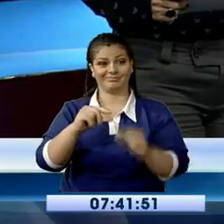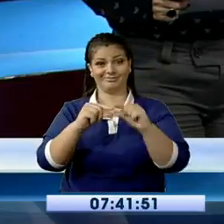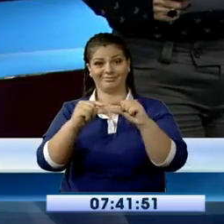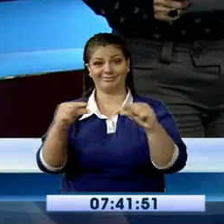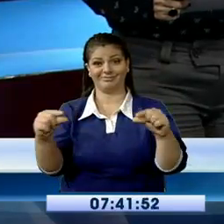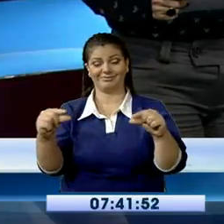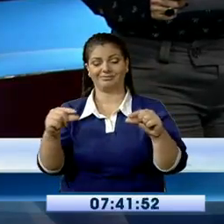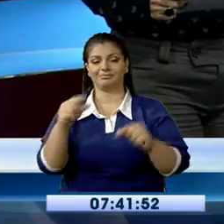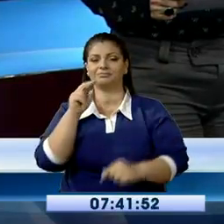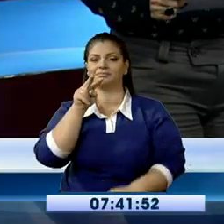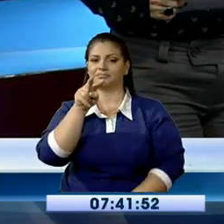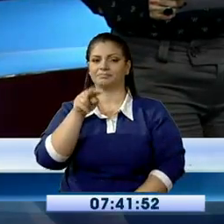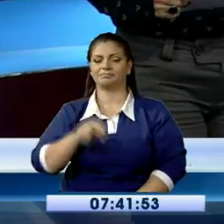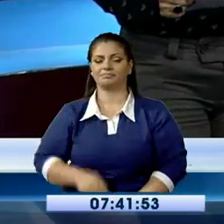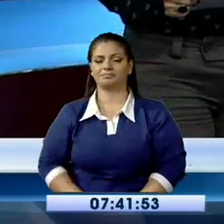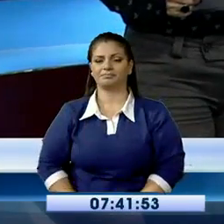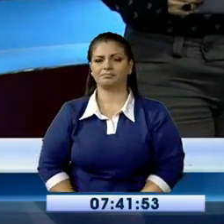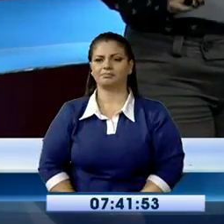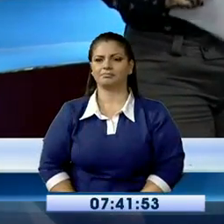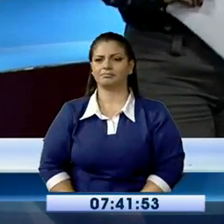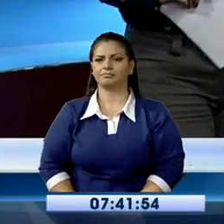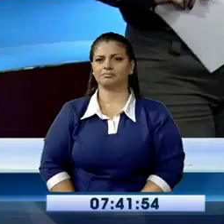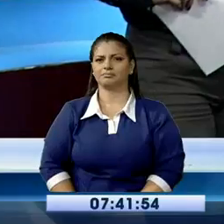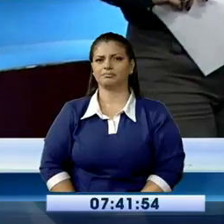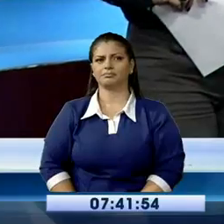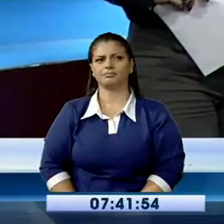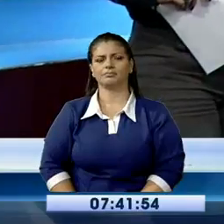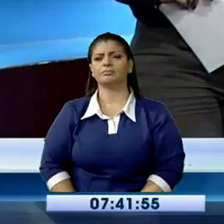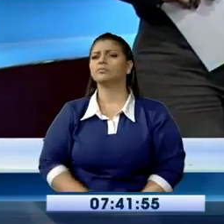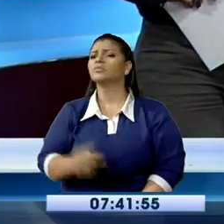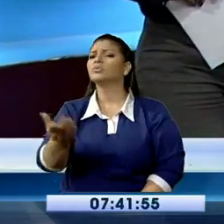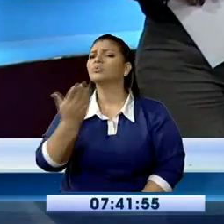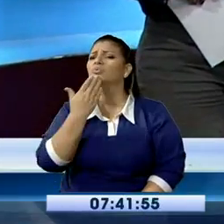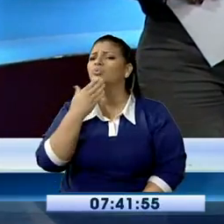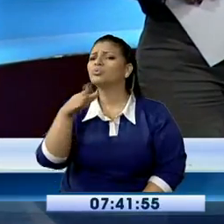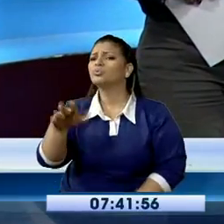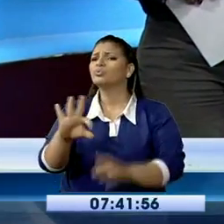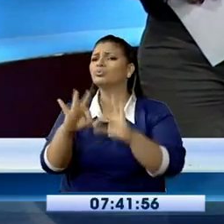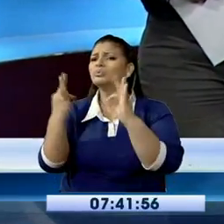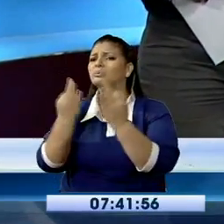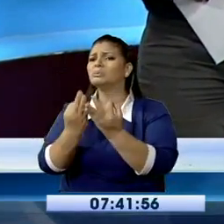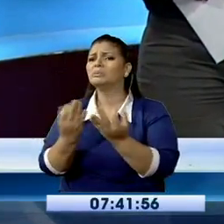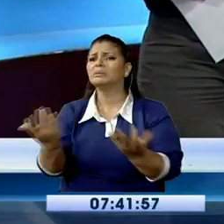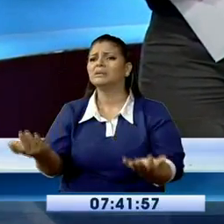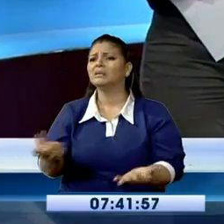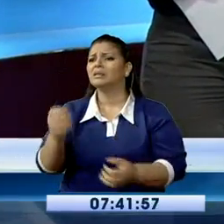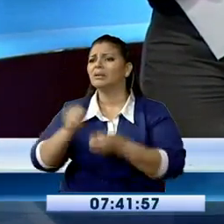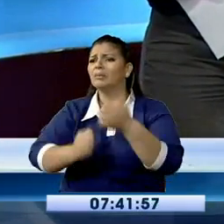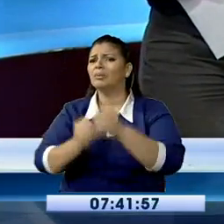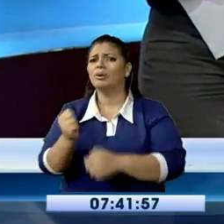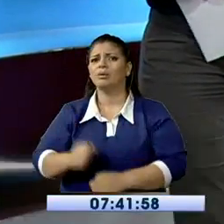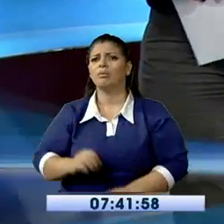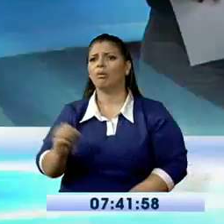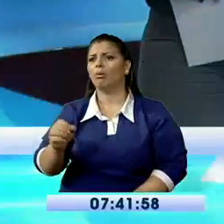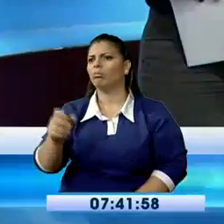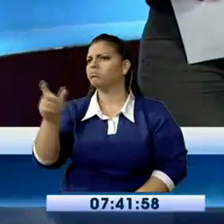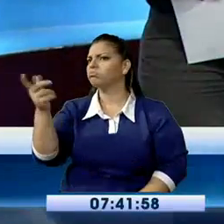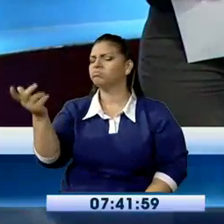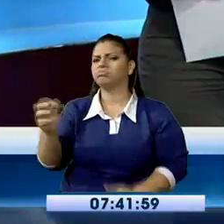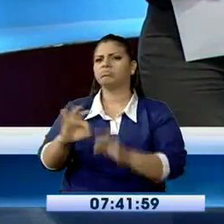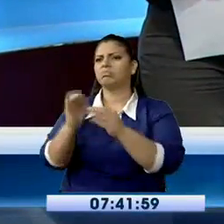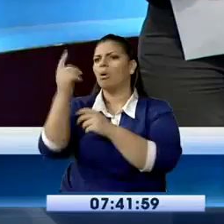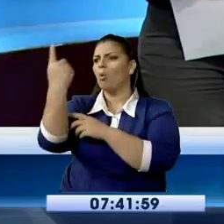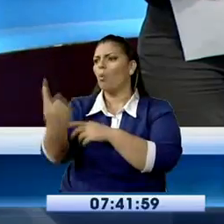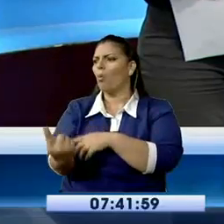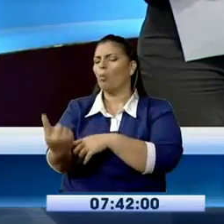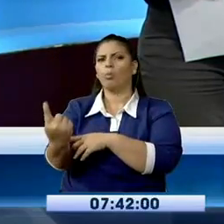para decirnos cuál es el problema de su familia, de su familiar o de la persona que haya desaparecido. Y nosotros, a través de nuestro